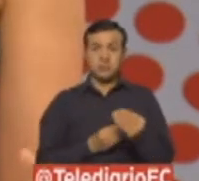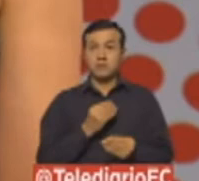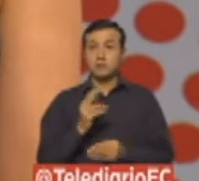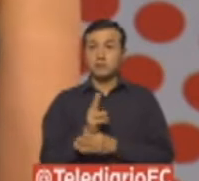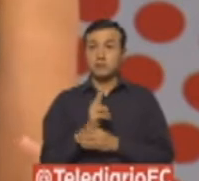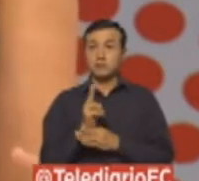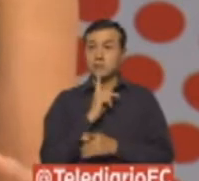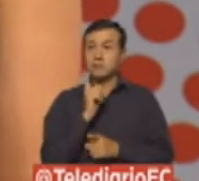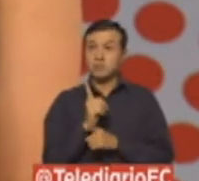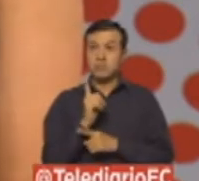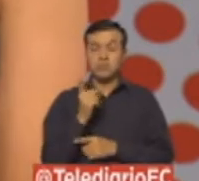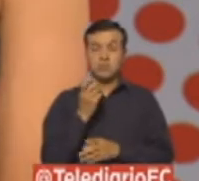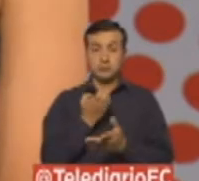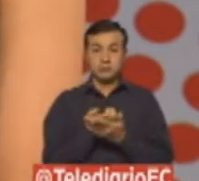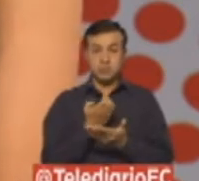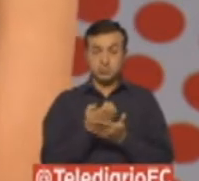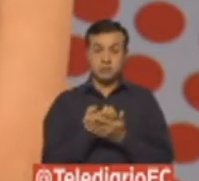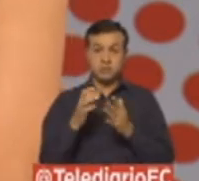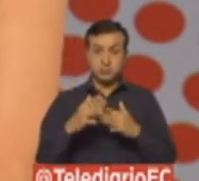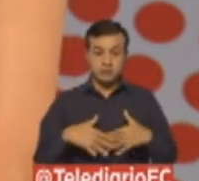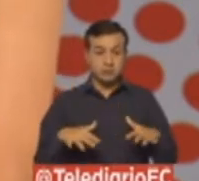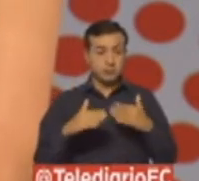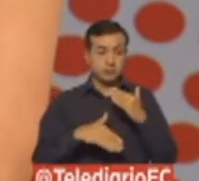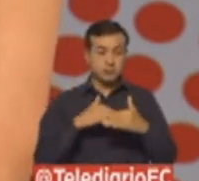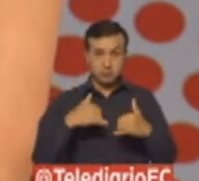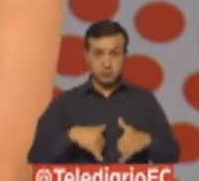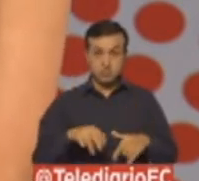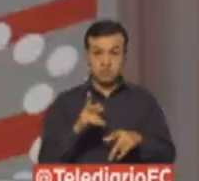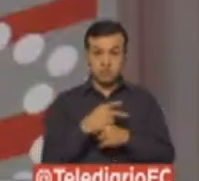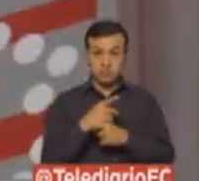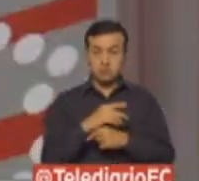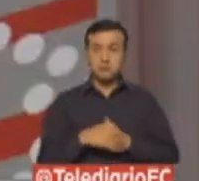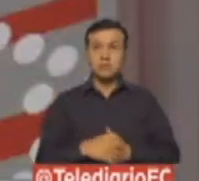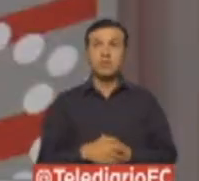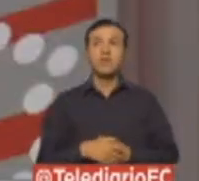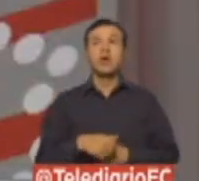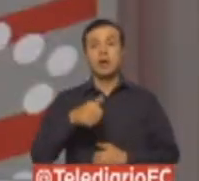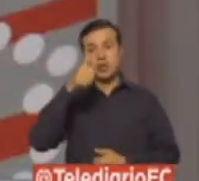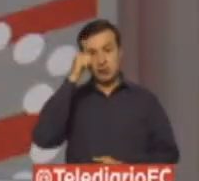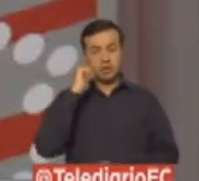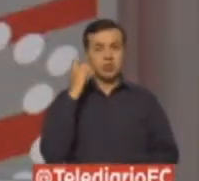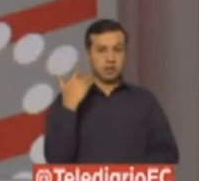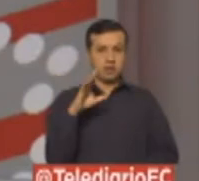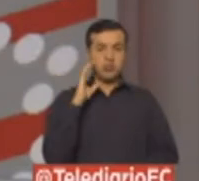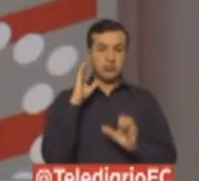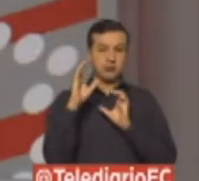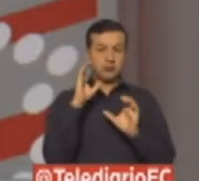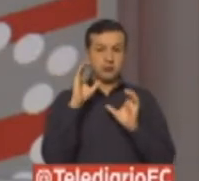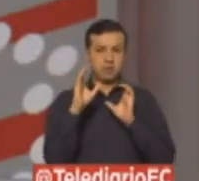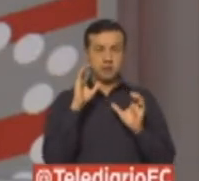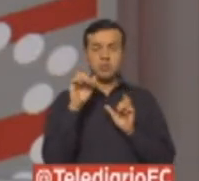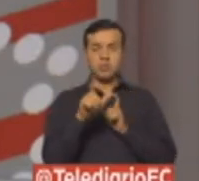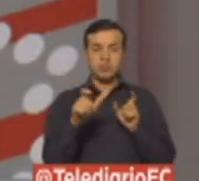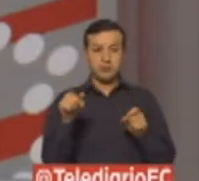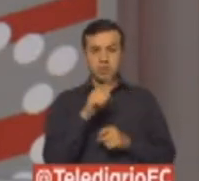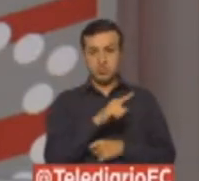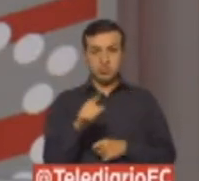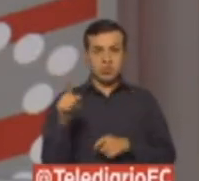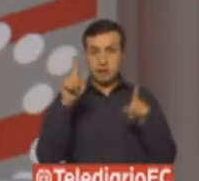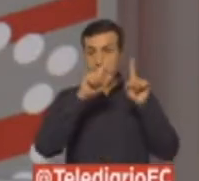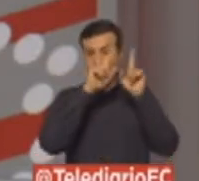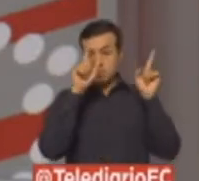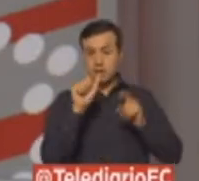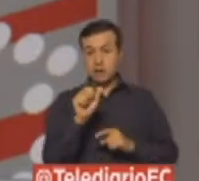introducir esta economía circular en los procesos productivos mira el día de ayer tuve una conversación muy interesante con la gente de arca continental